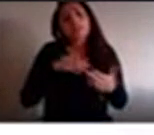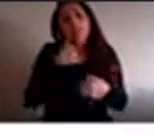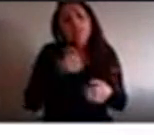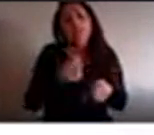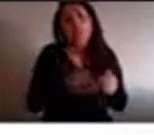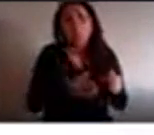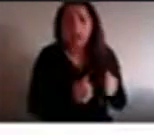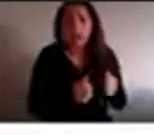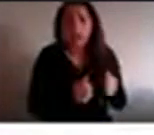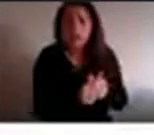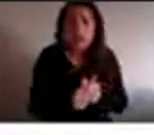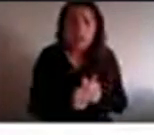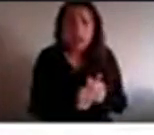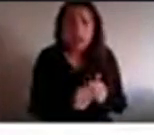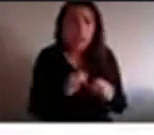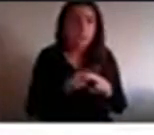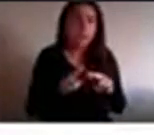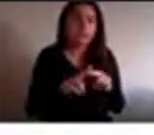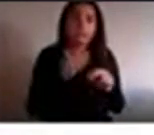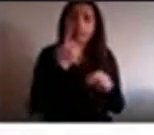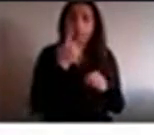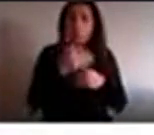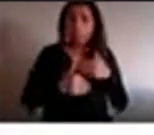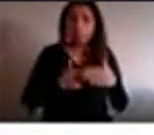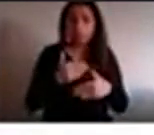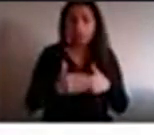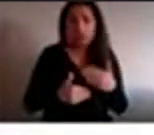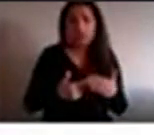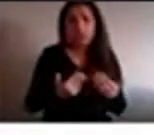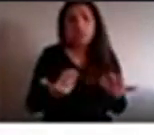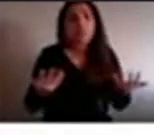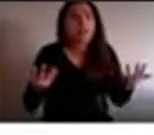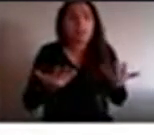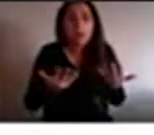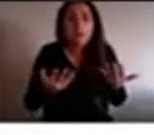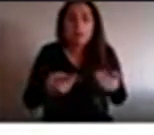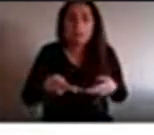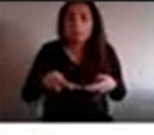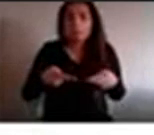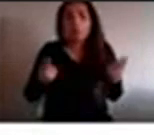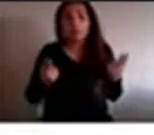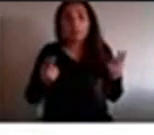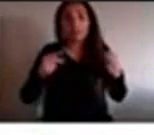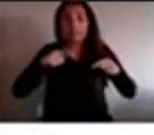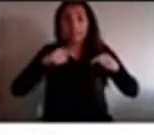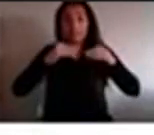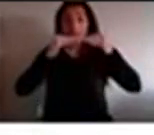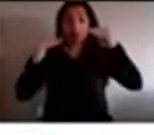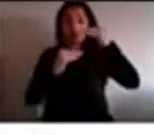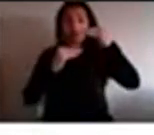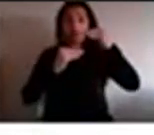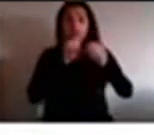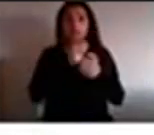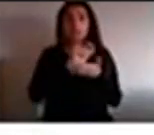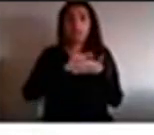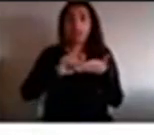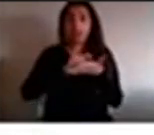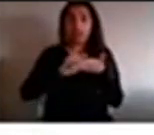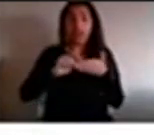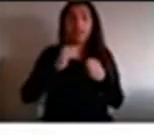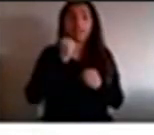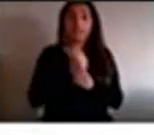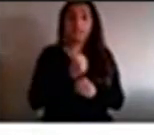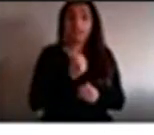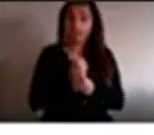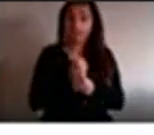un proceso en virtud del cual el organismo público, en específico la Subsecretaría del Trabajo, dado que es aplicable a esta,